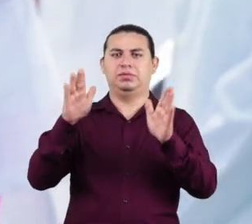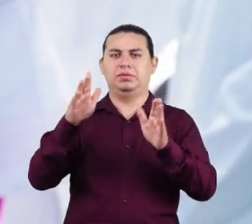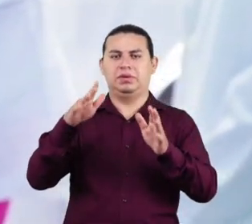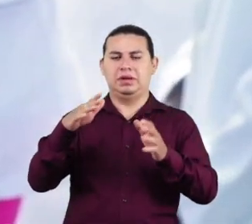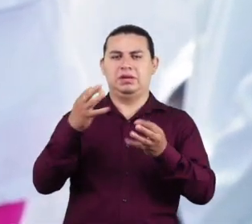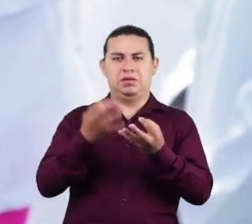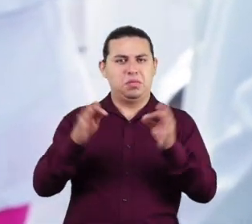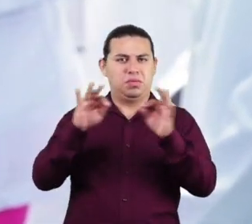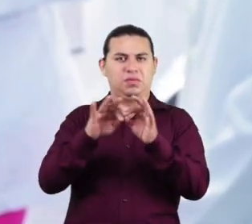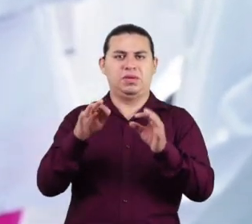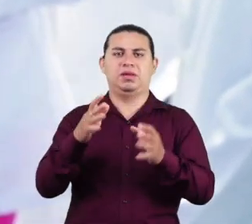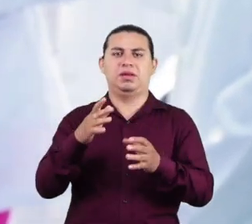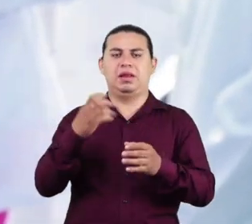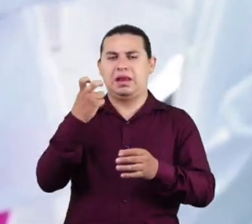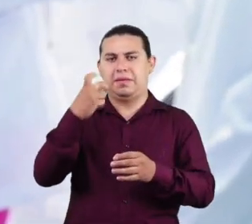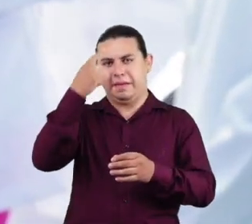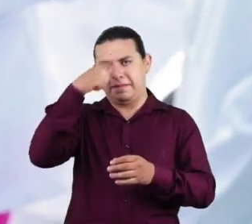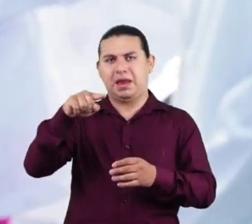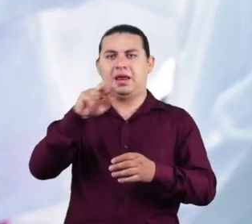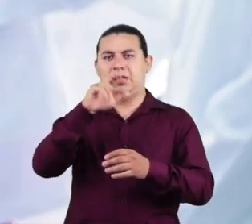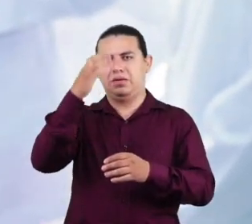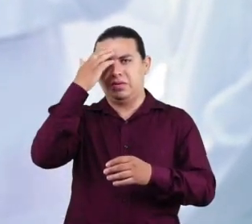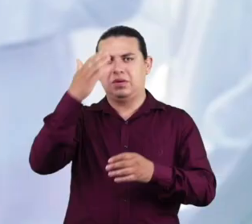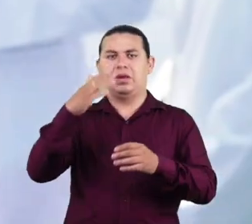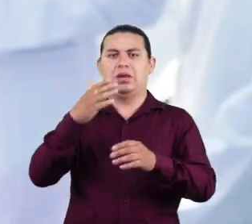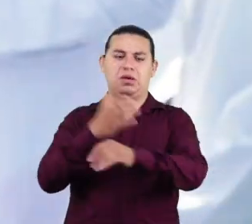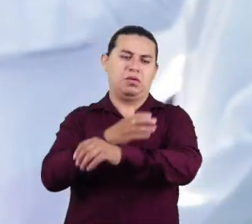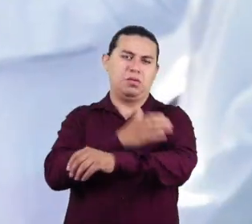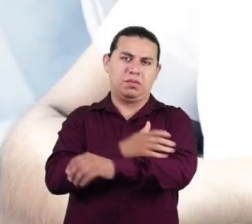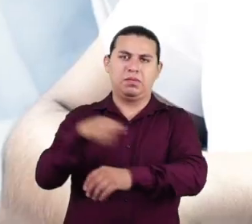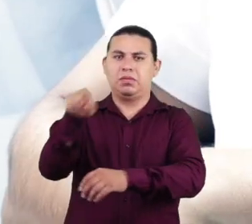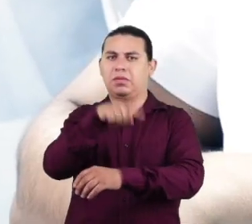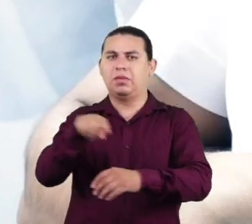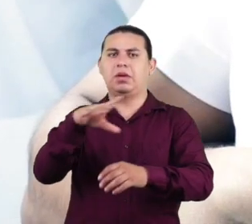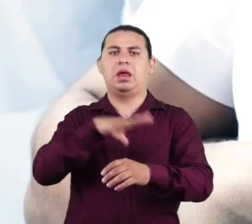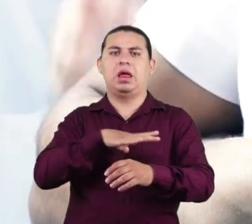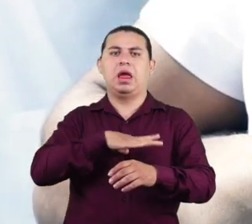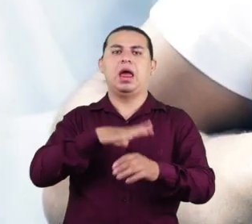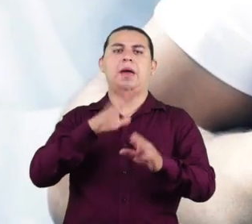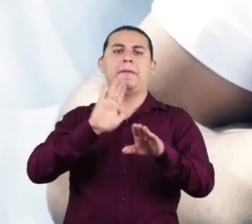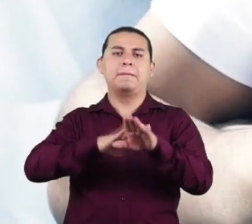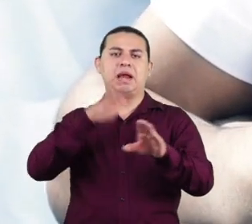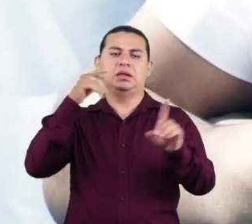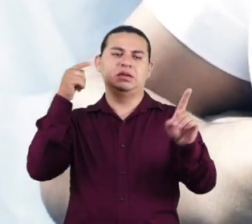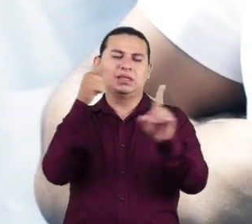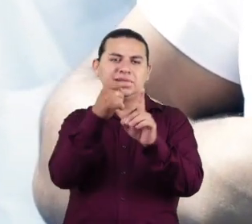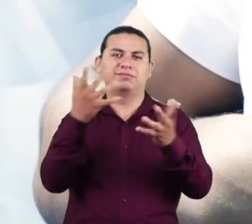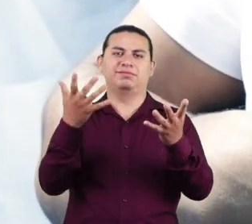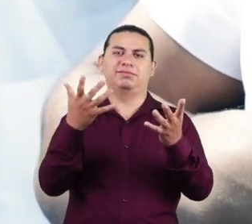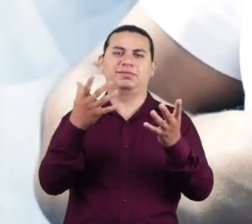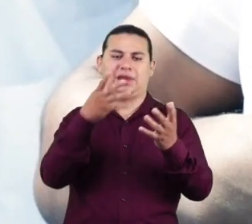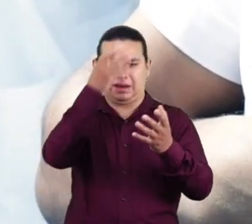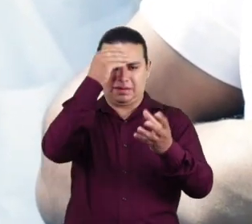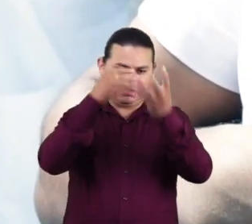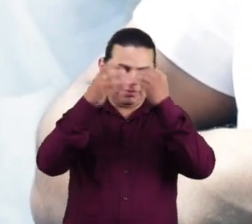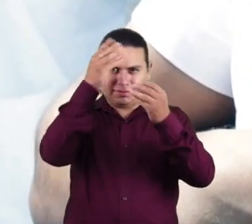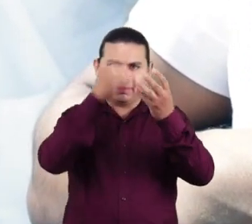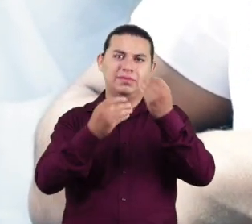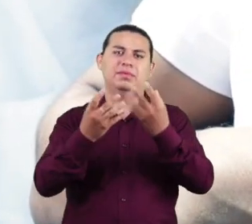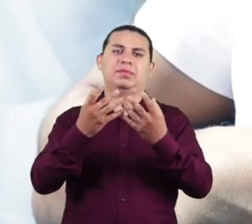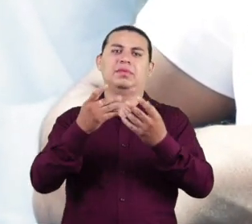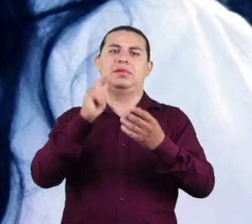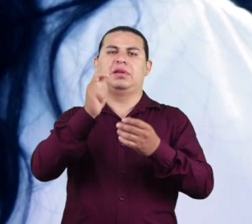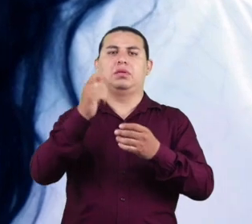de un tema interesante y nos permite dar a conocer a nuestros compañeros que vienen en semestres un poco más abajo. Aquí